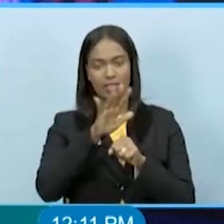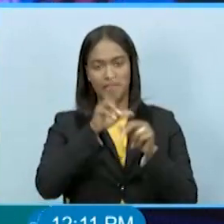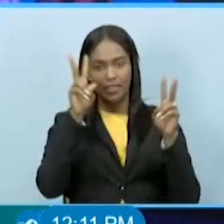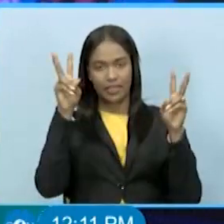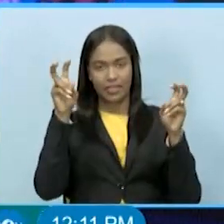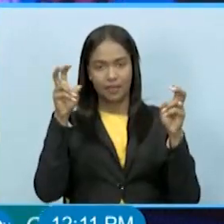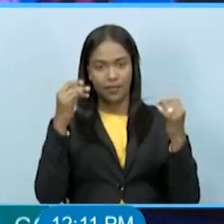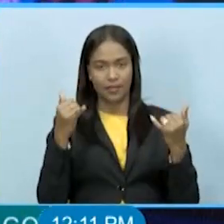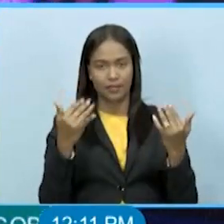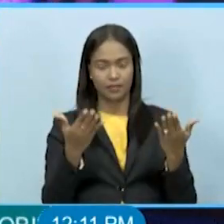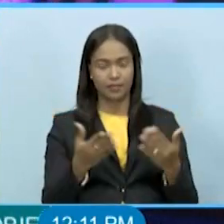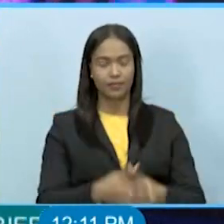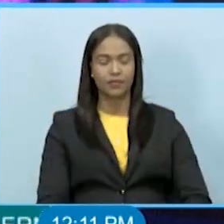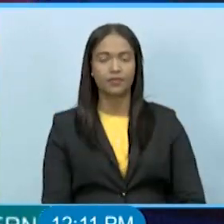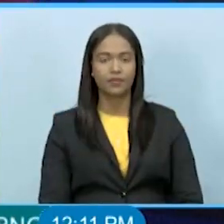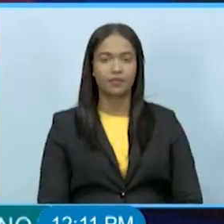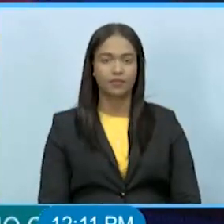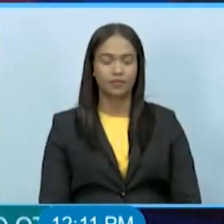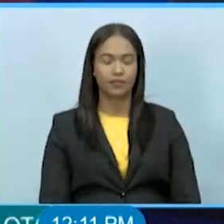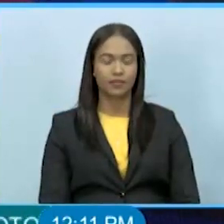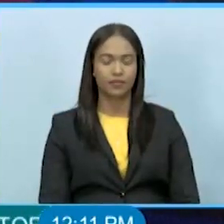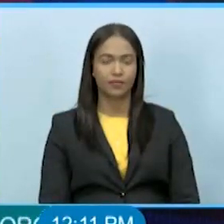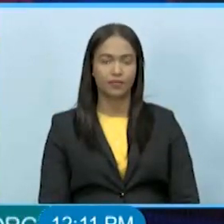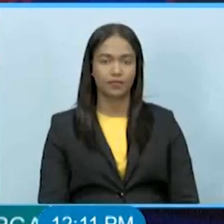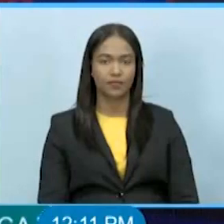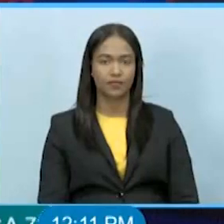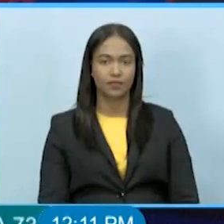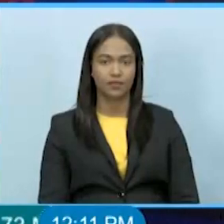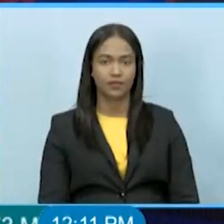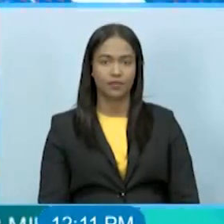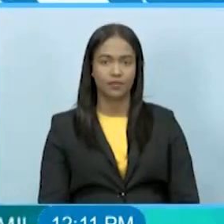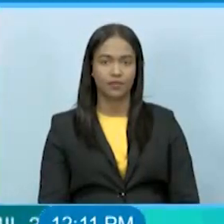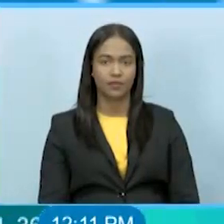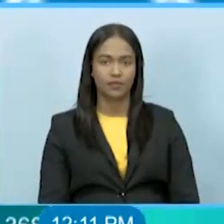Congreso Nacional. Adelante, Ramón. Buenas tardes. Cuéntanos.